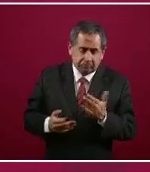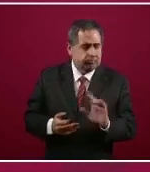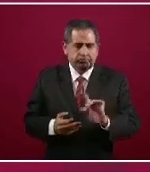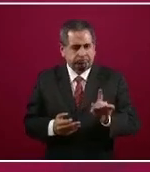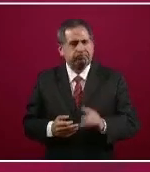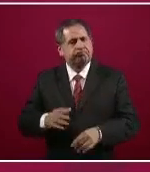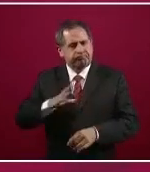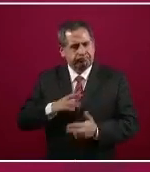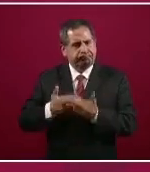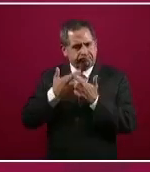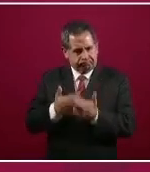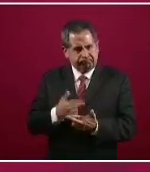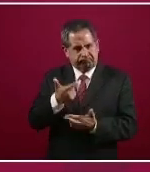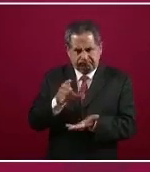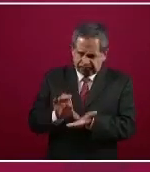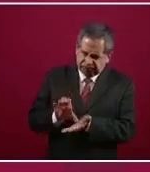universidades.